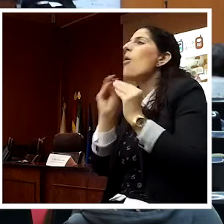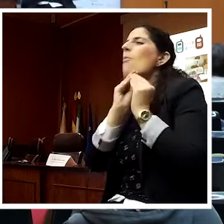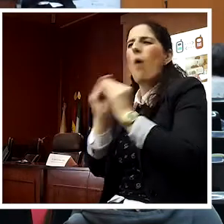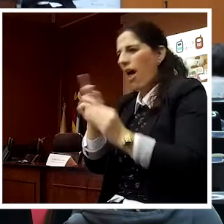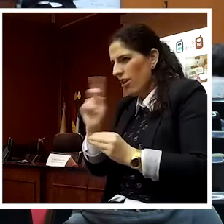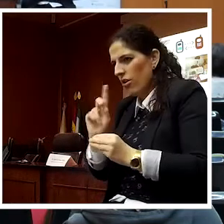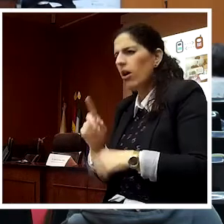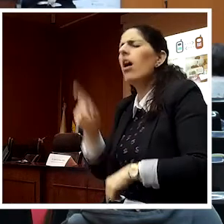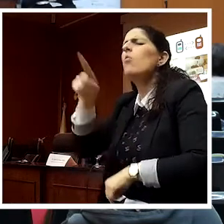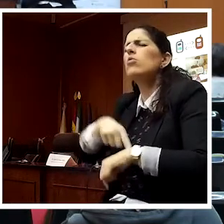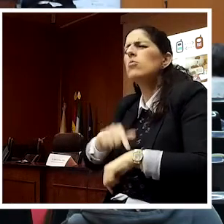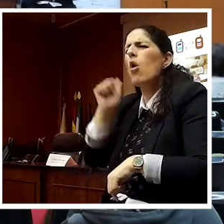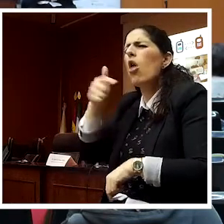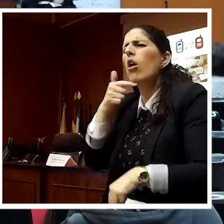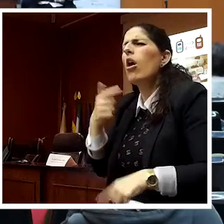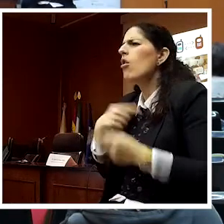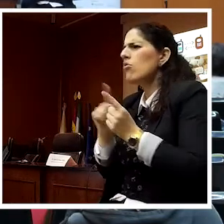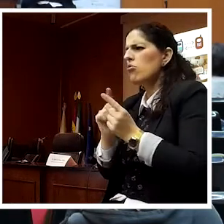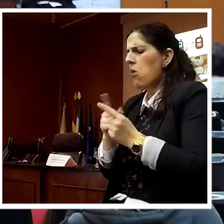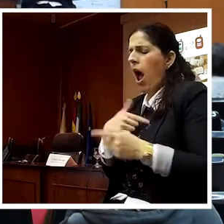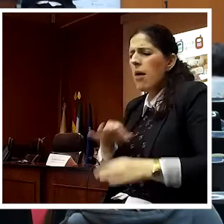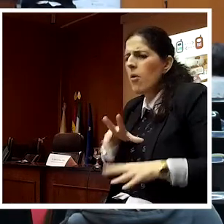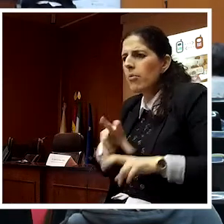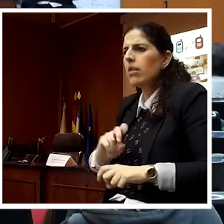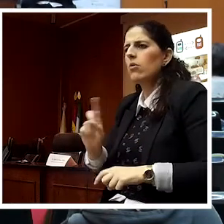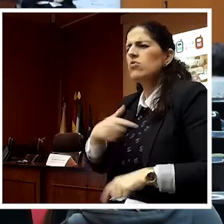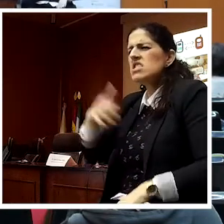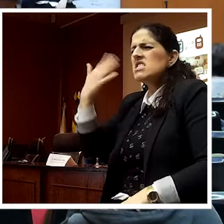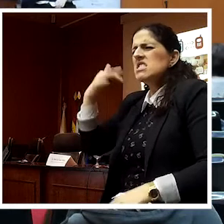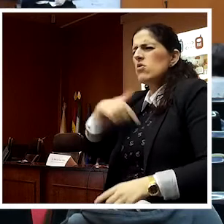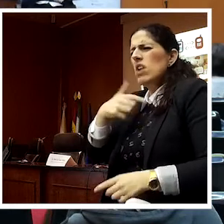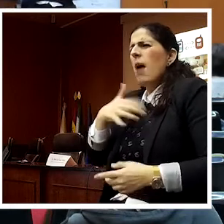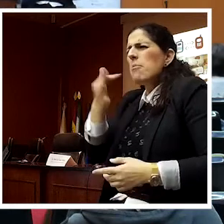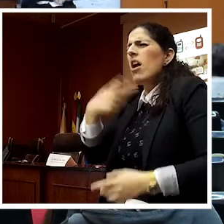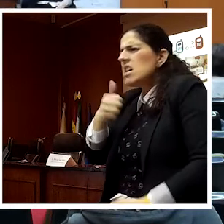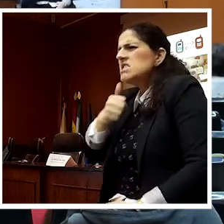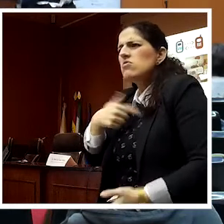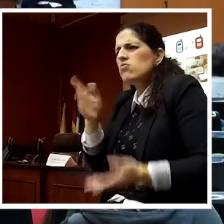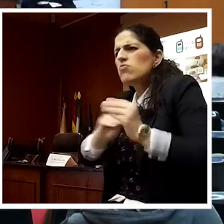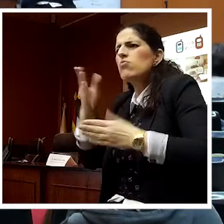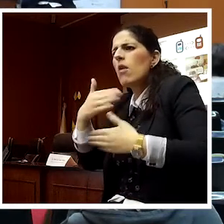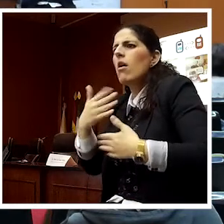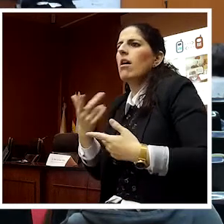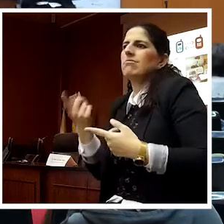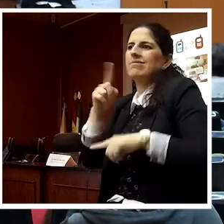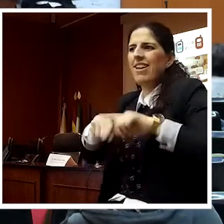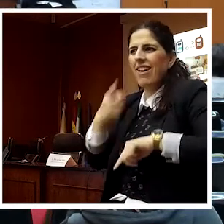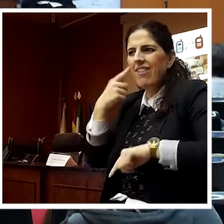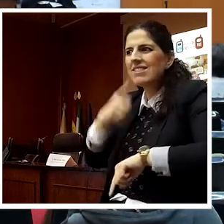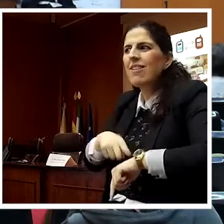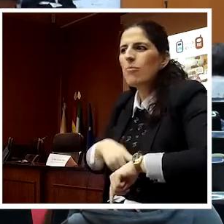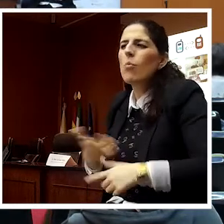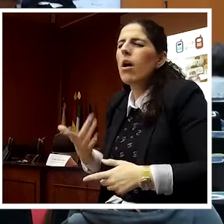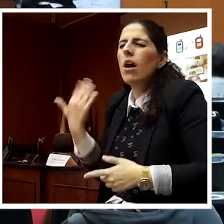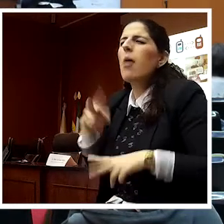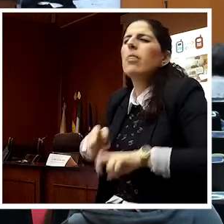¿Cuánto tiempo lleva? También hemos comentado antes, ¿no? Ha comentado pues, lo importante del tiempo, de la evolución. No es lo mismo un dolor de hace 5 días